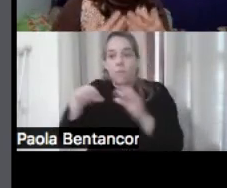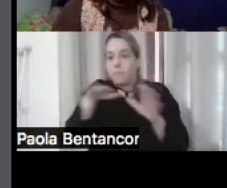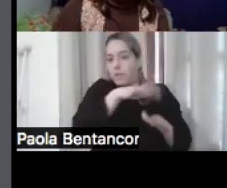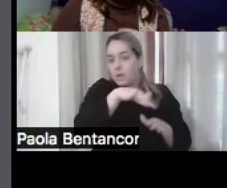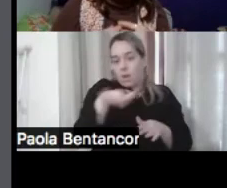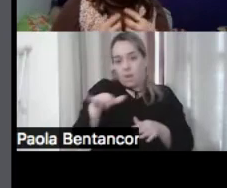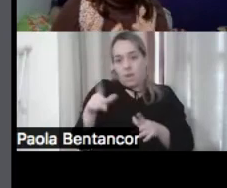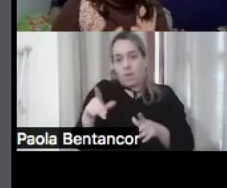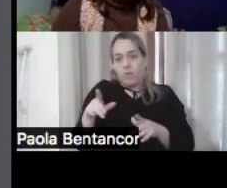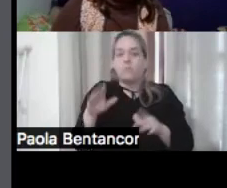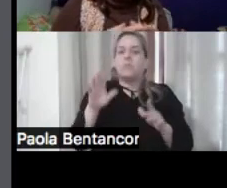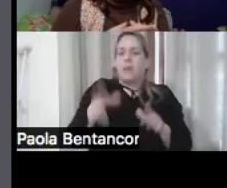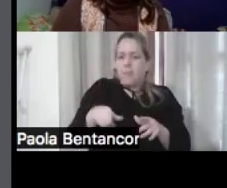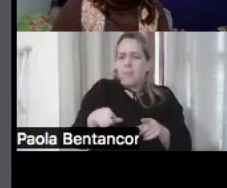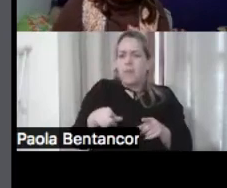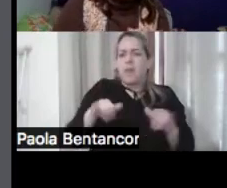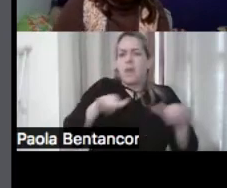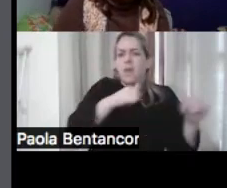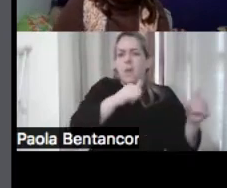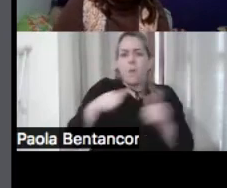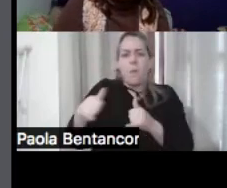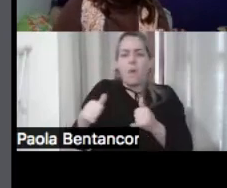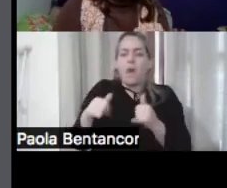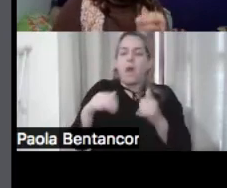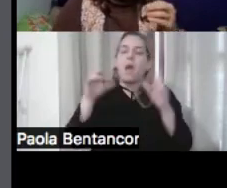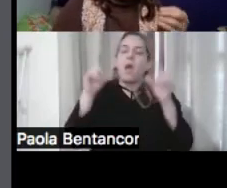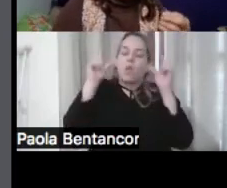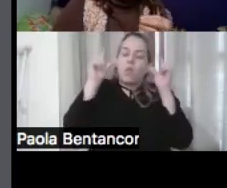vida diaria como el juego, el ocio, el sueño